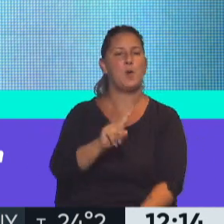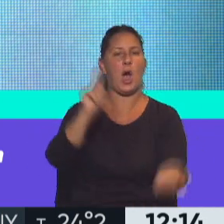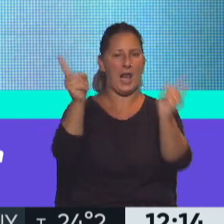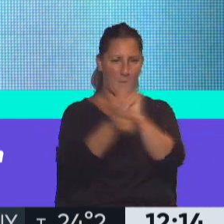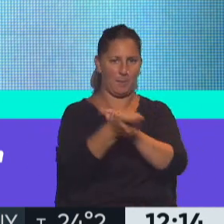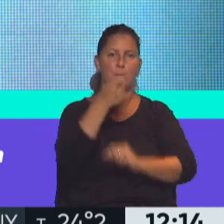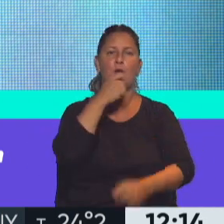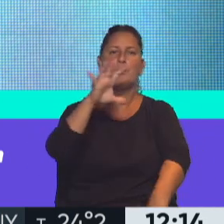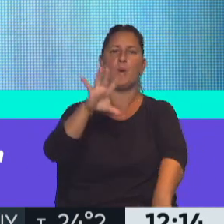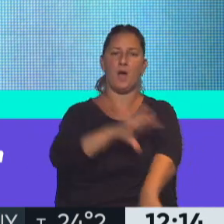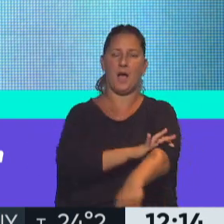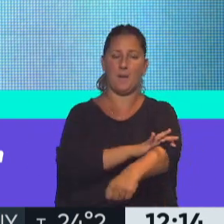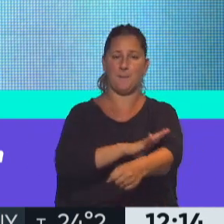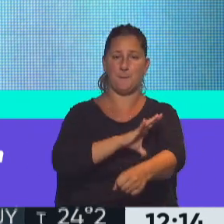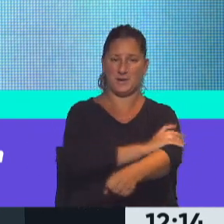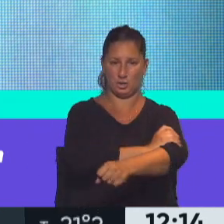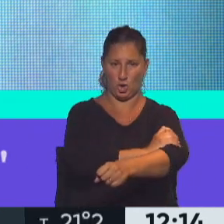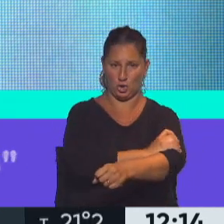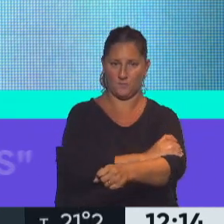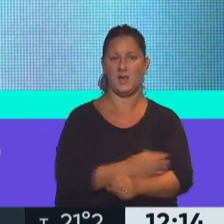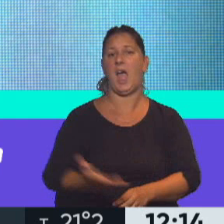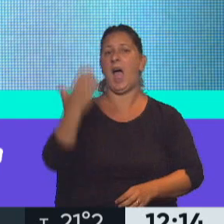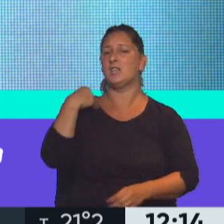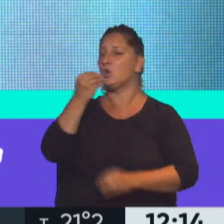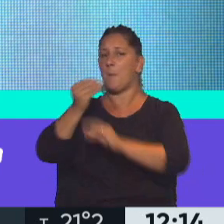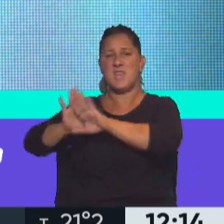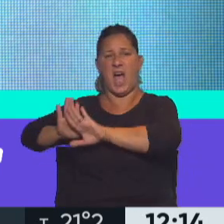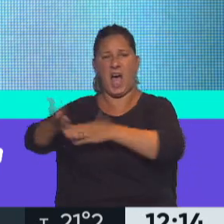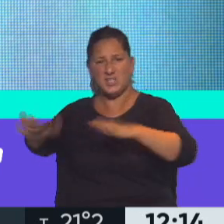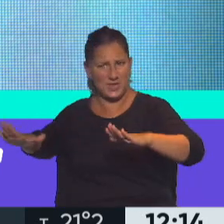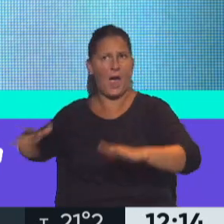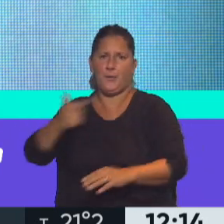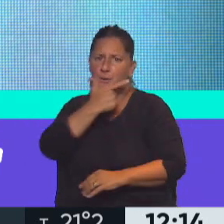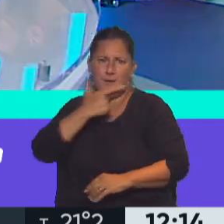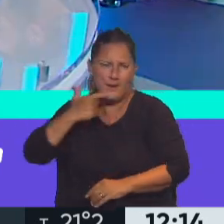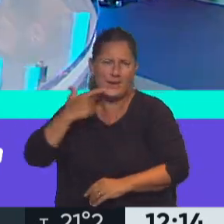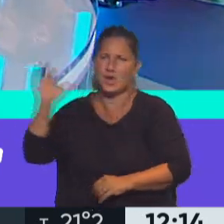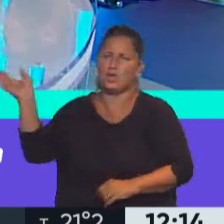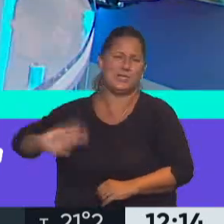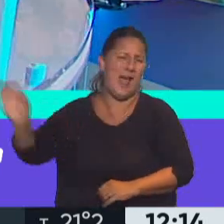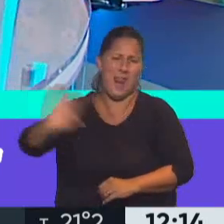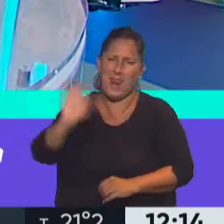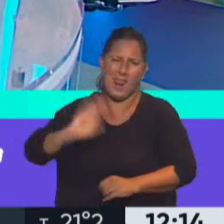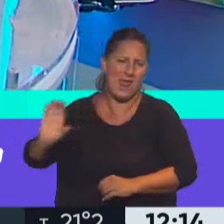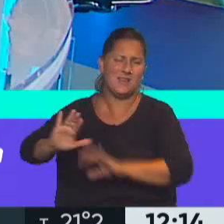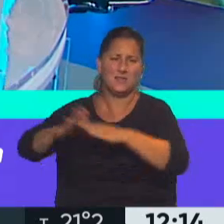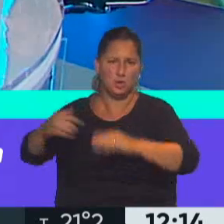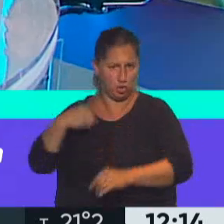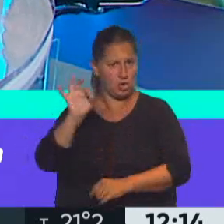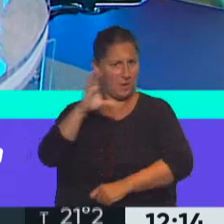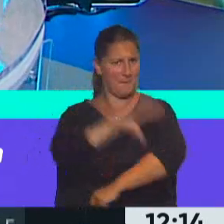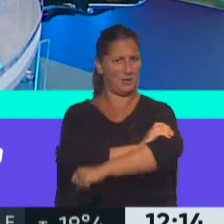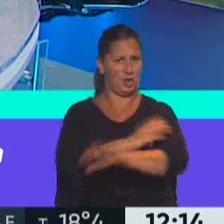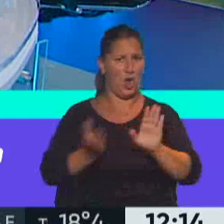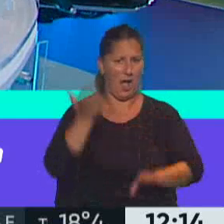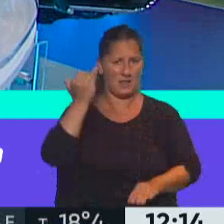hipertensión arterial. Sí. Y entonces ayer fui a un asado. Y comí un asado rico, muy rico, con mucha sal. Y tengo hipertensión. Sí.